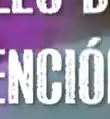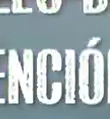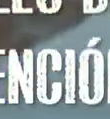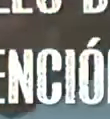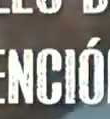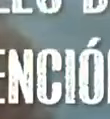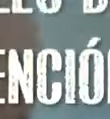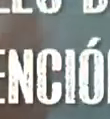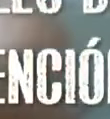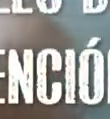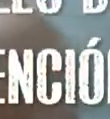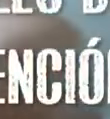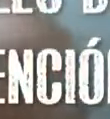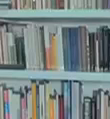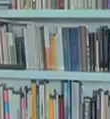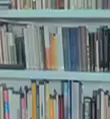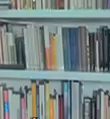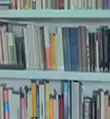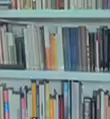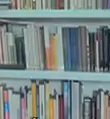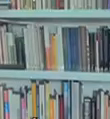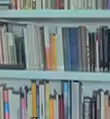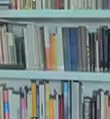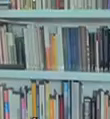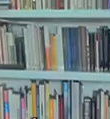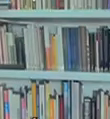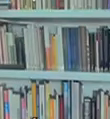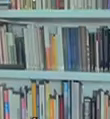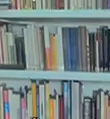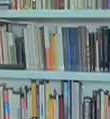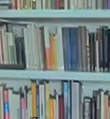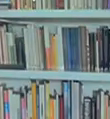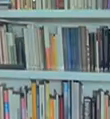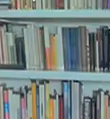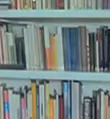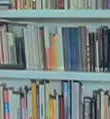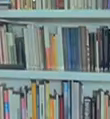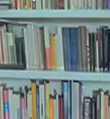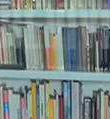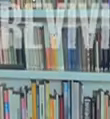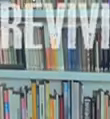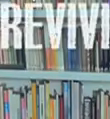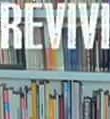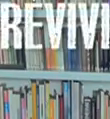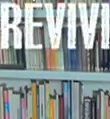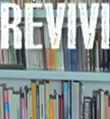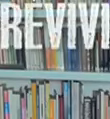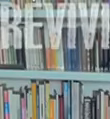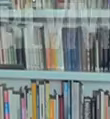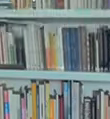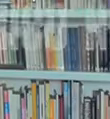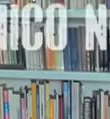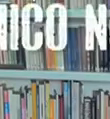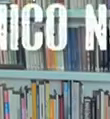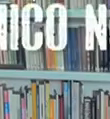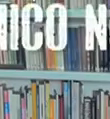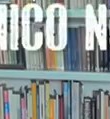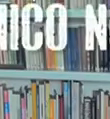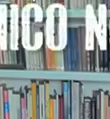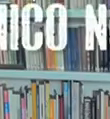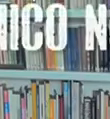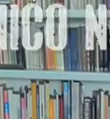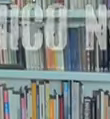oficiales de prevención al virus. El miedo es un reflejo espontáneo ante el peligro, nos permite sobrevivir, pero